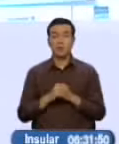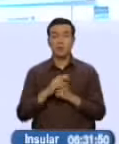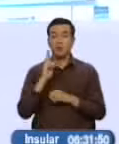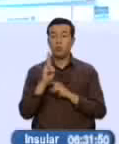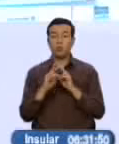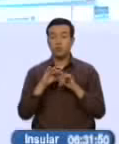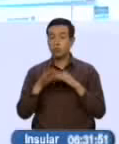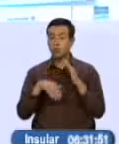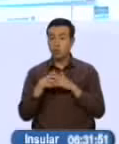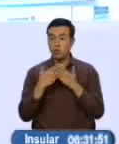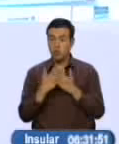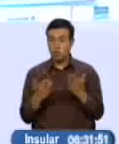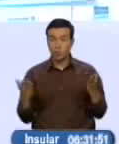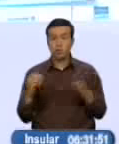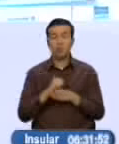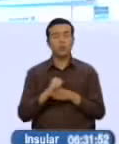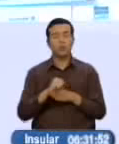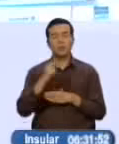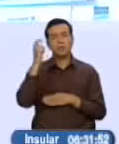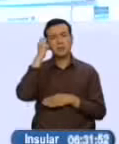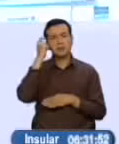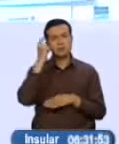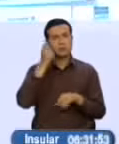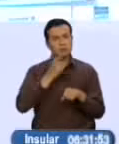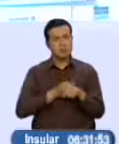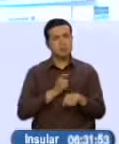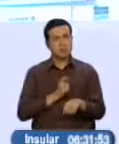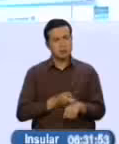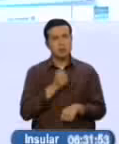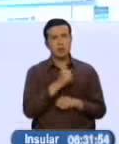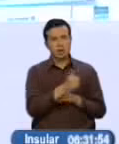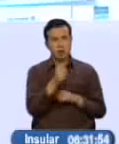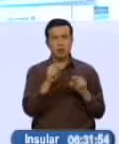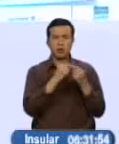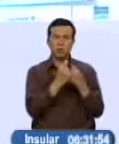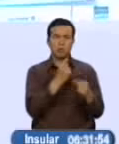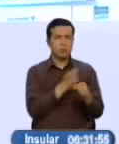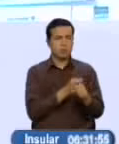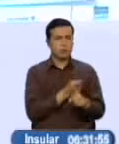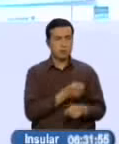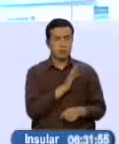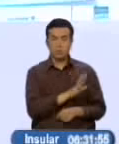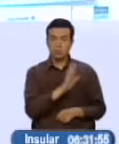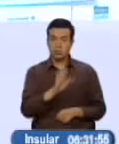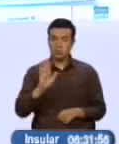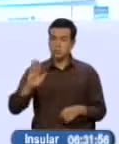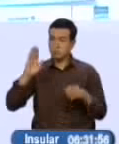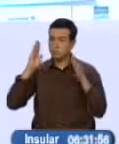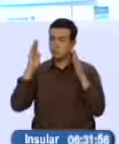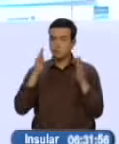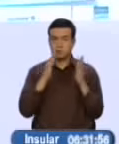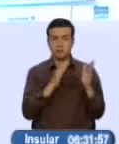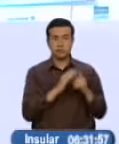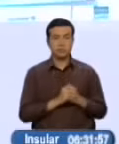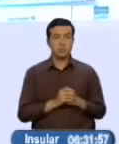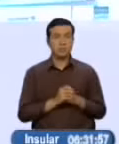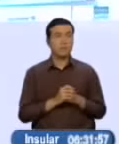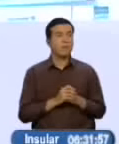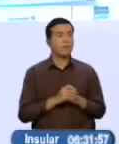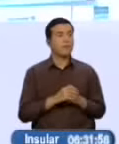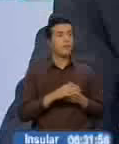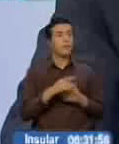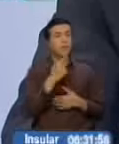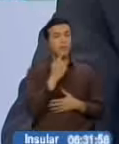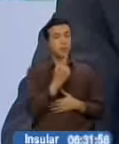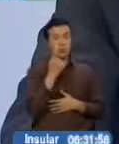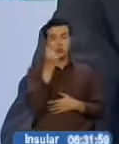universalización se vuelva práctica, considerando las especificaciones de cada grupo social a la cual tiene que ir enfocada y dando un paso importante. Pero el paracaidismo se sustenta en las